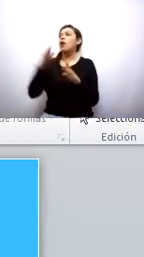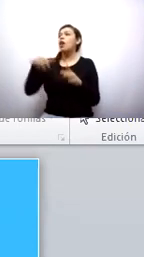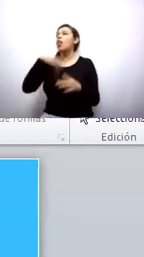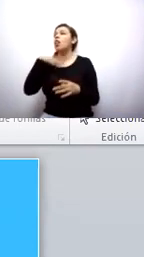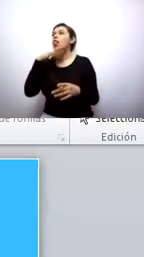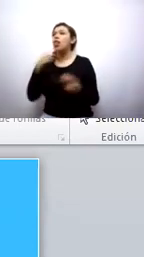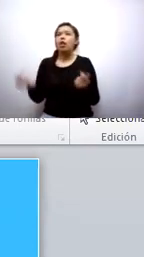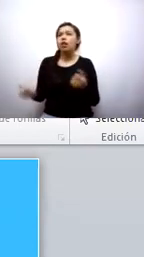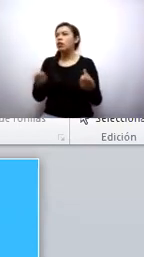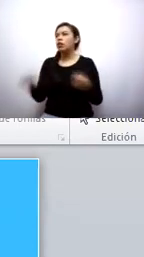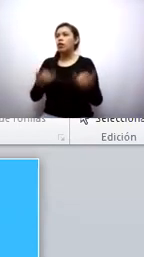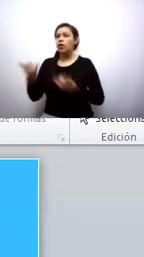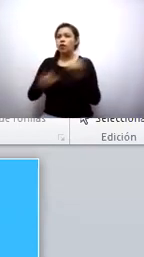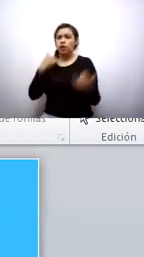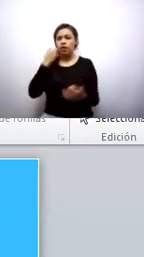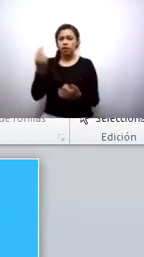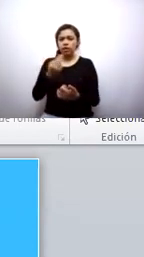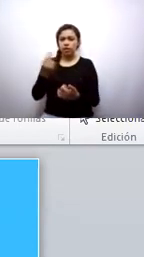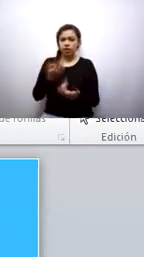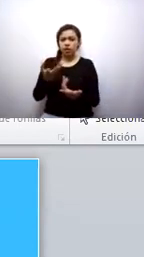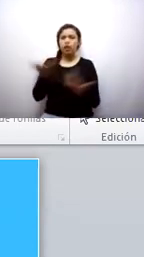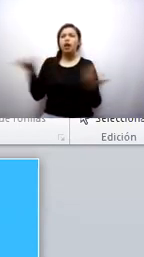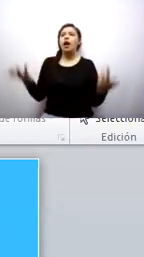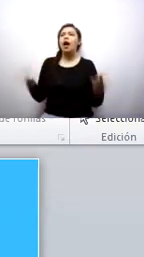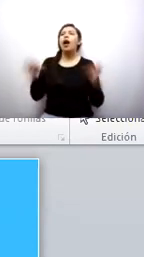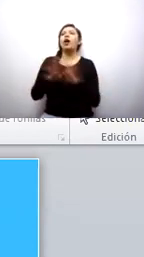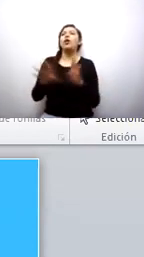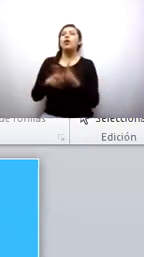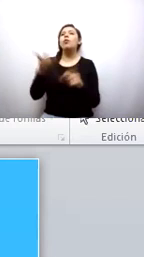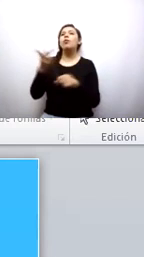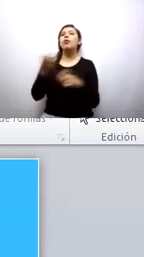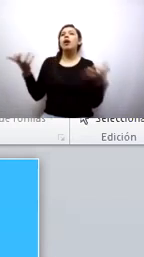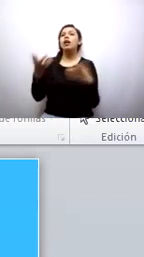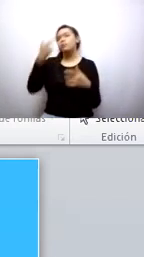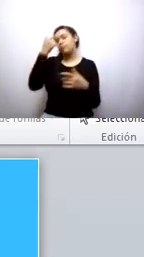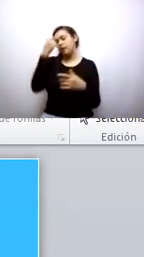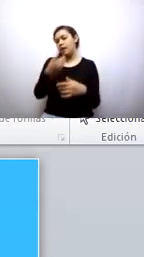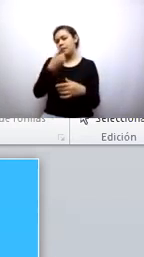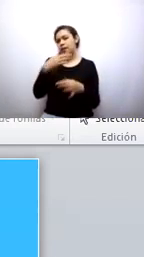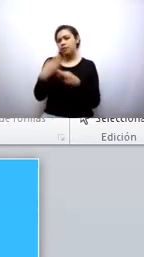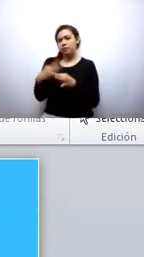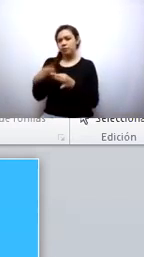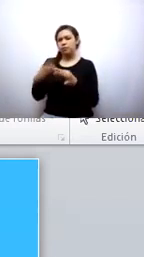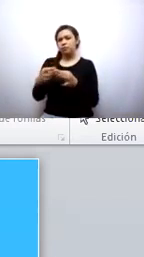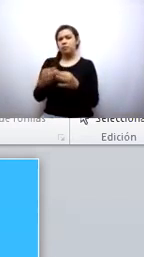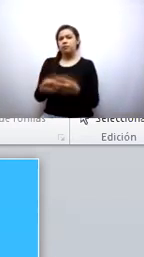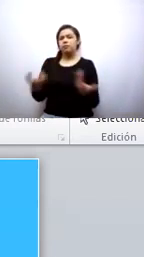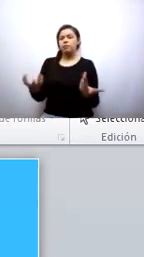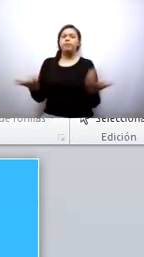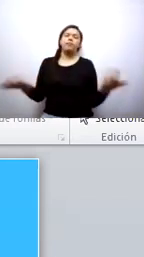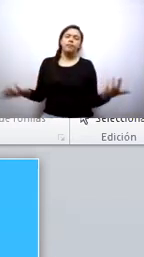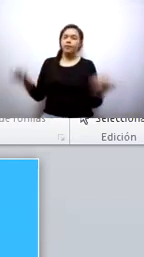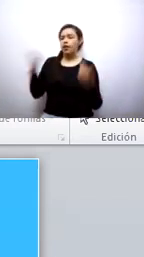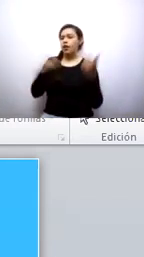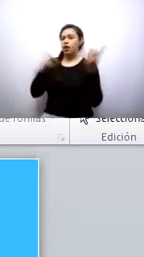hiperactividad? ¿Cómo haces que esto funcione? Aquí indudablemente dependemos